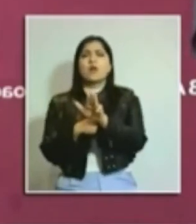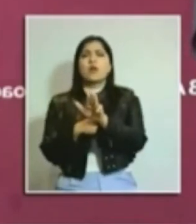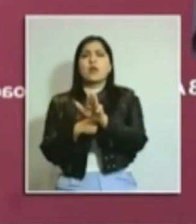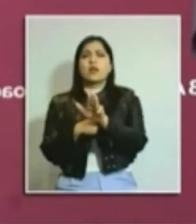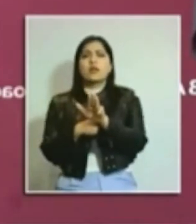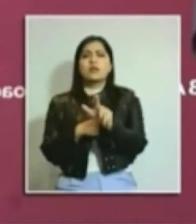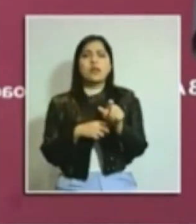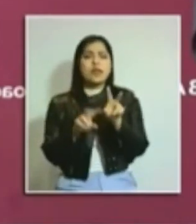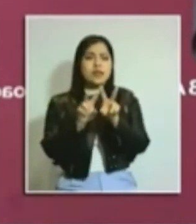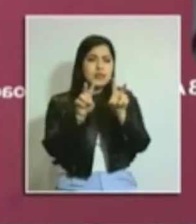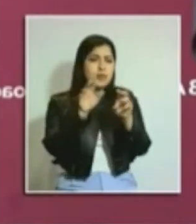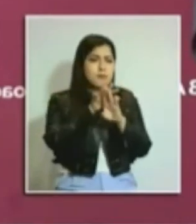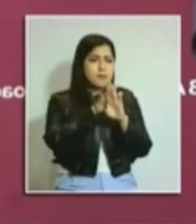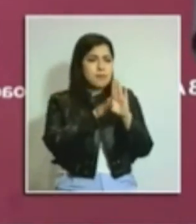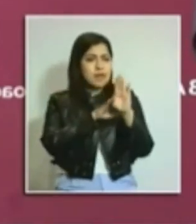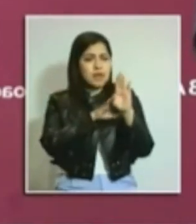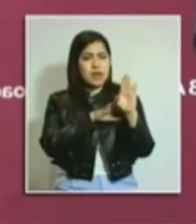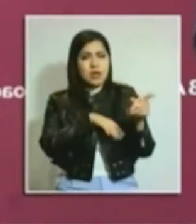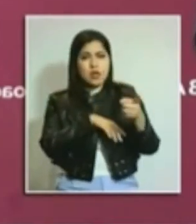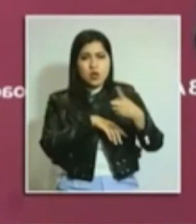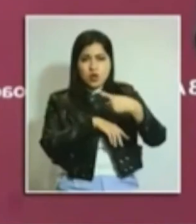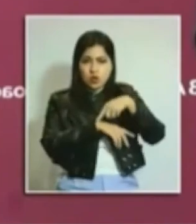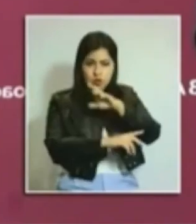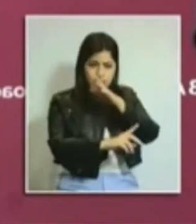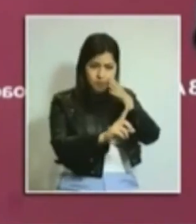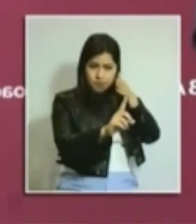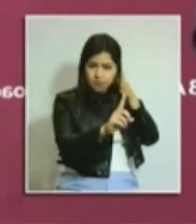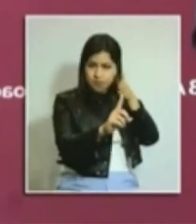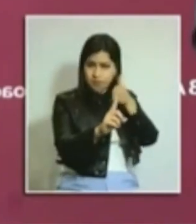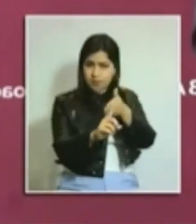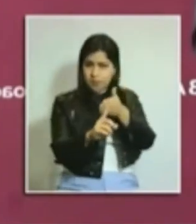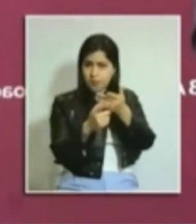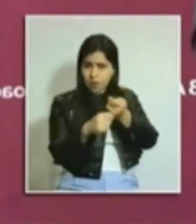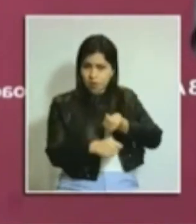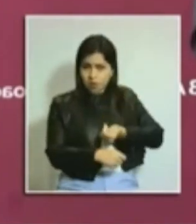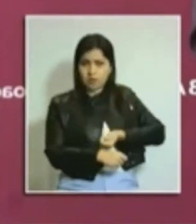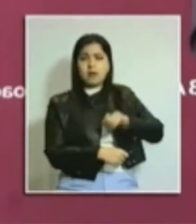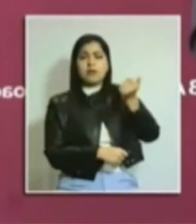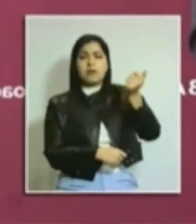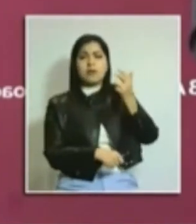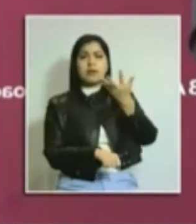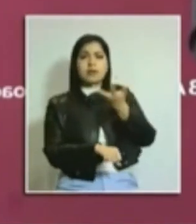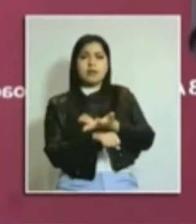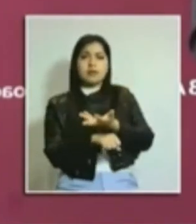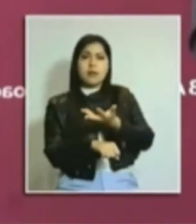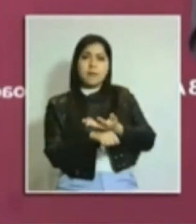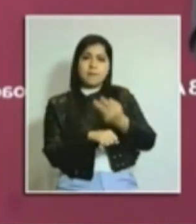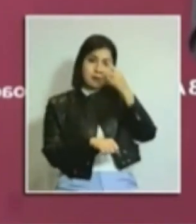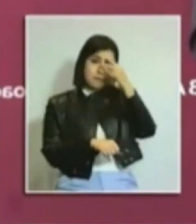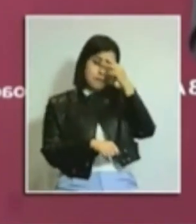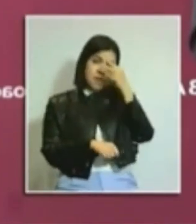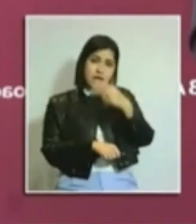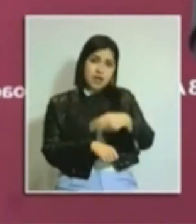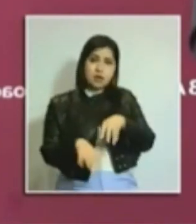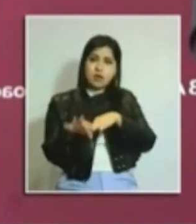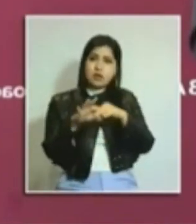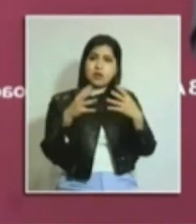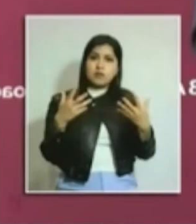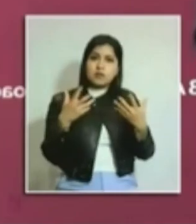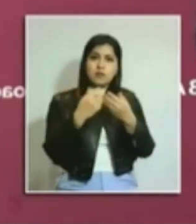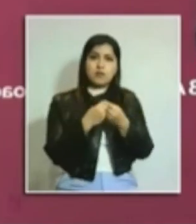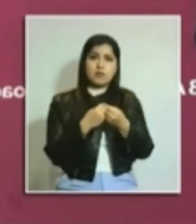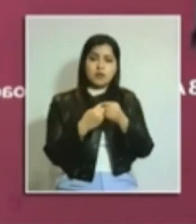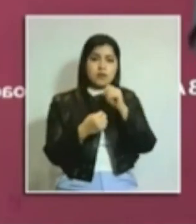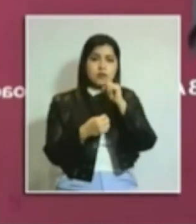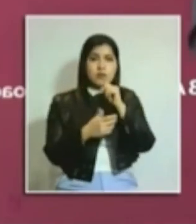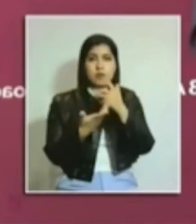pero ahí enfocándonos por la primera vez Estados Unidos y México a la mano en Guatemala,